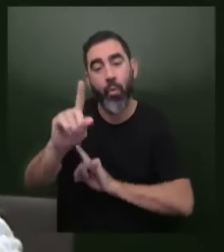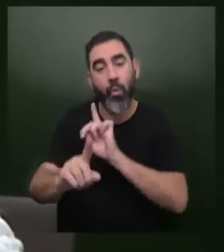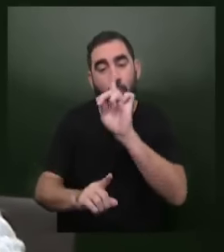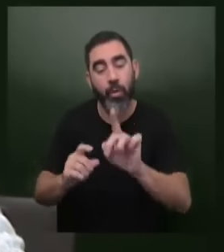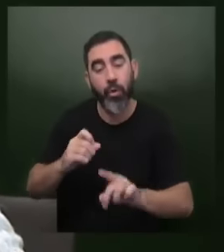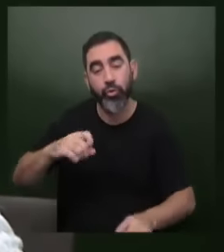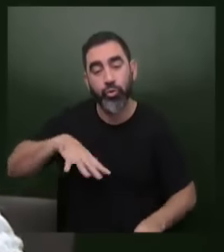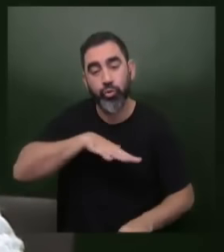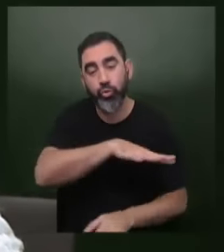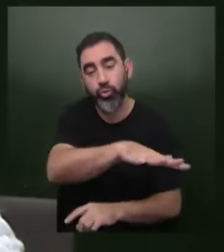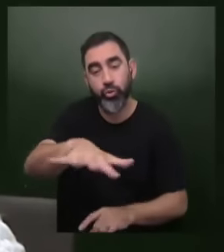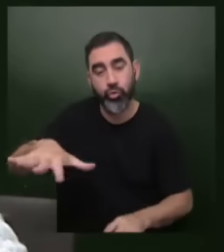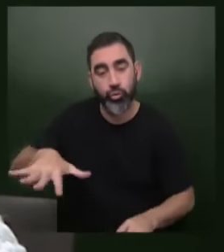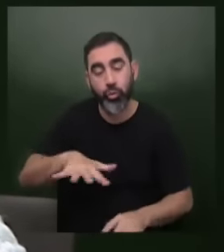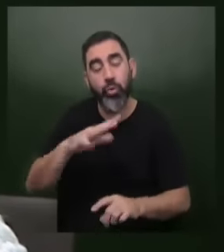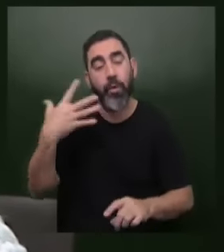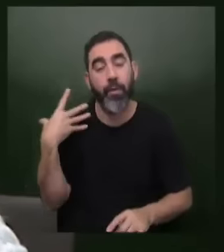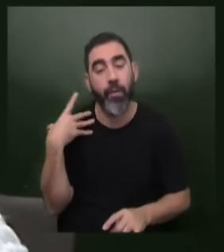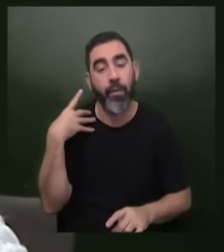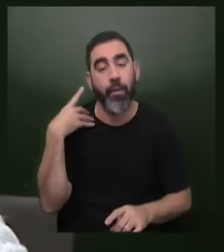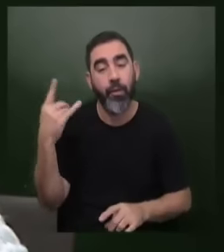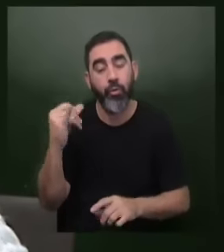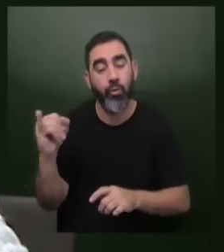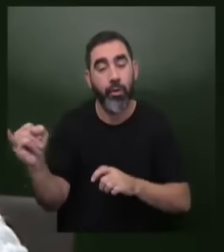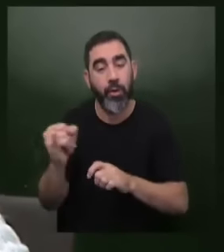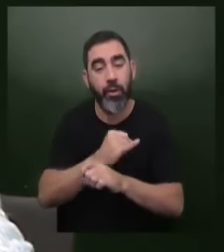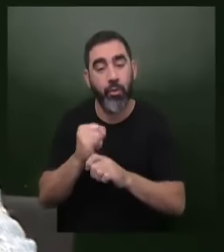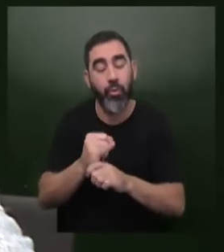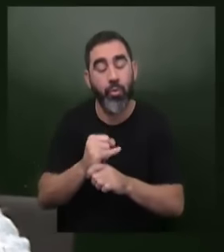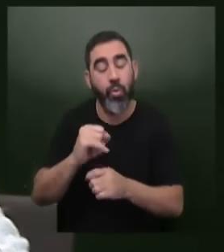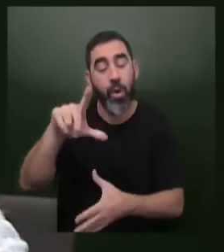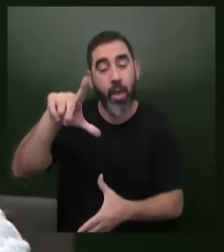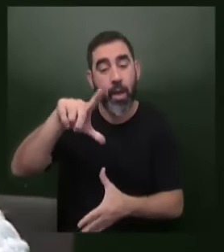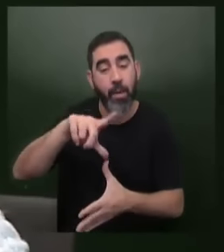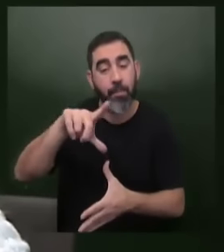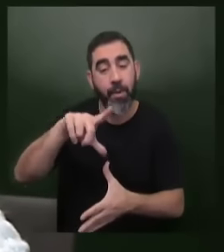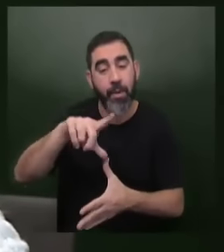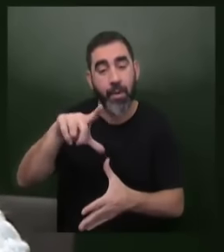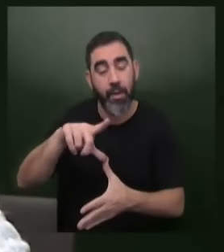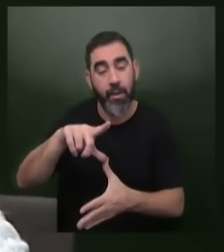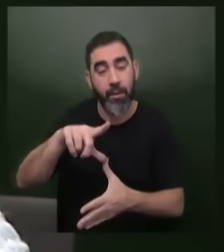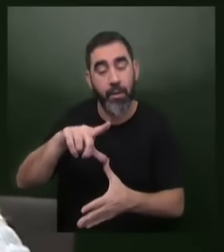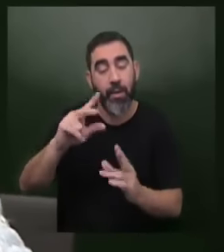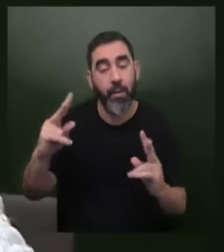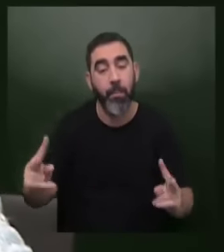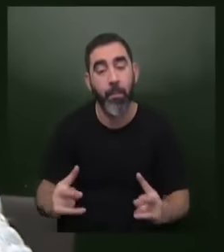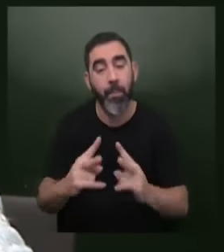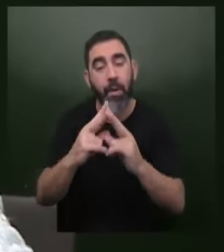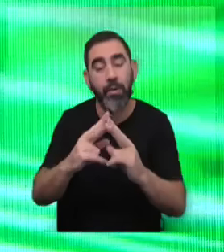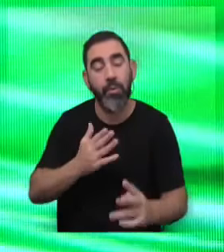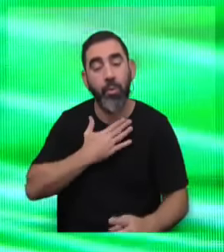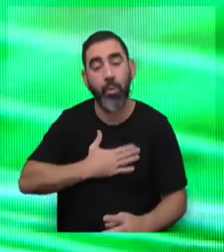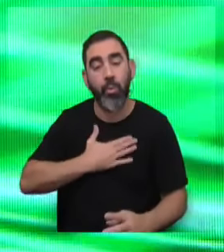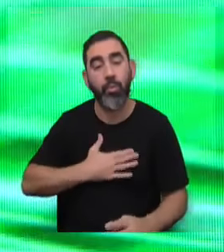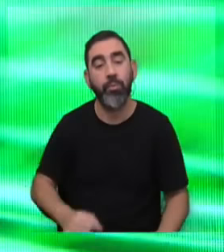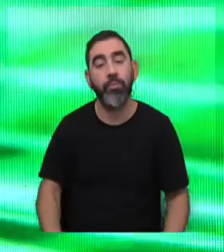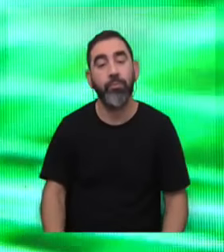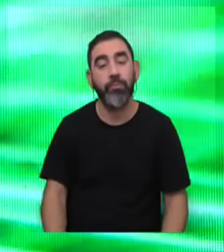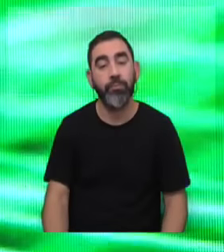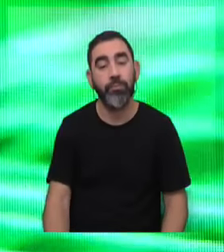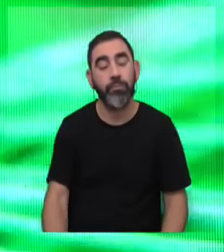sociólogo eh director del Instituto de altos estudios de América Latina o para América Latina de París un gusto eh que estés con nosotros esta